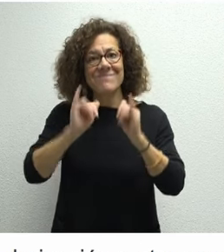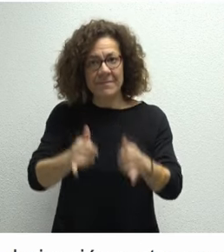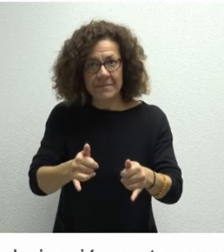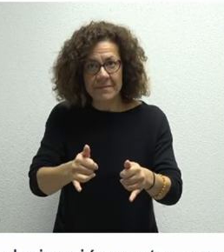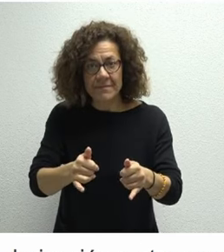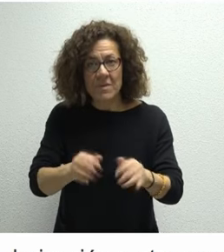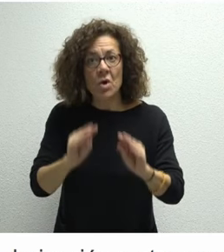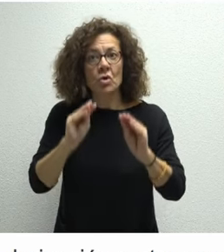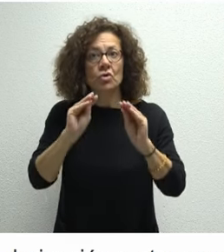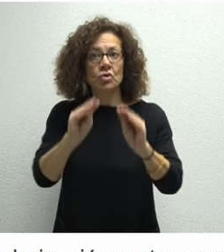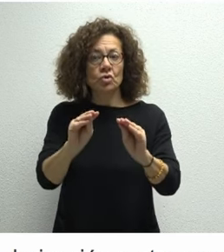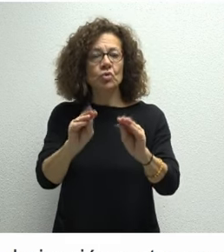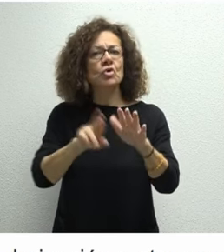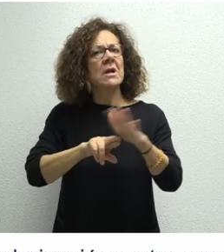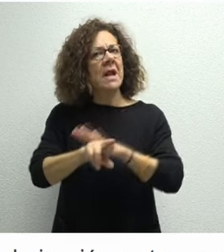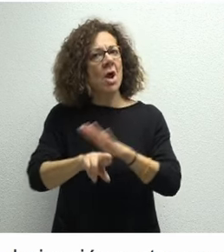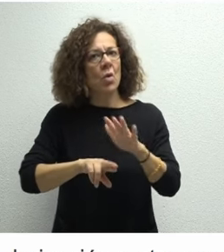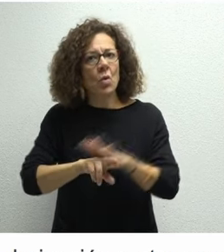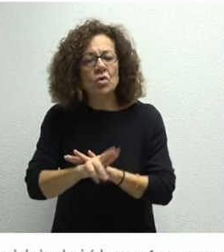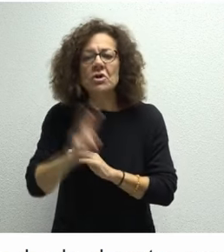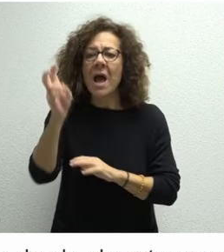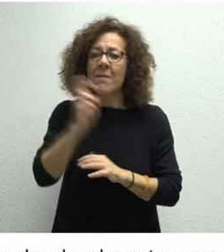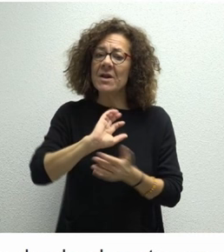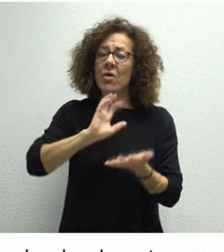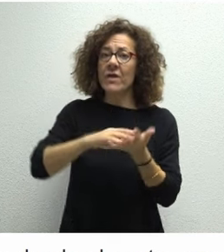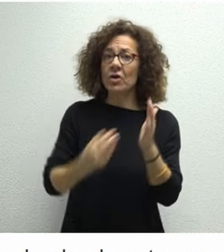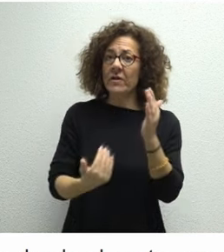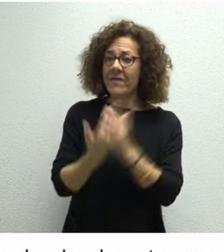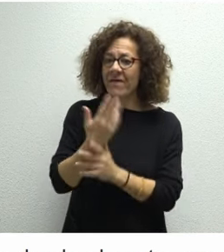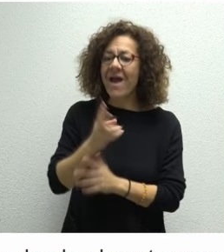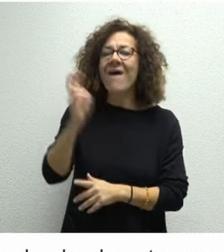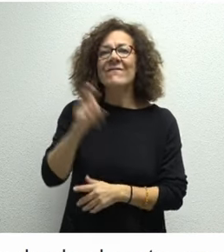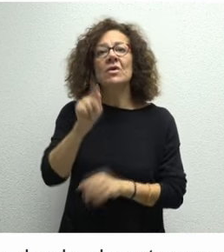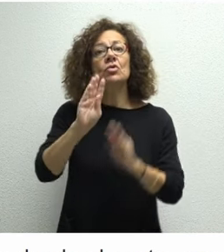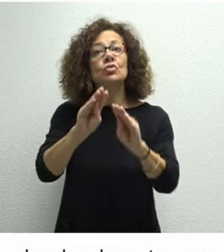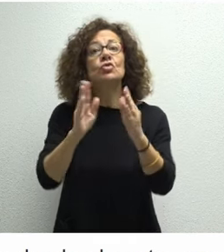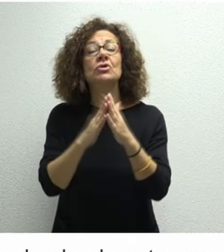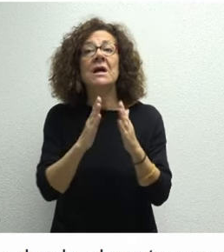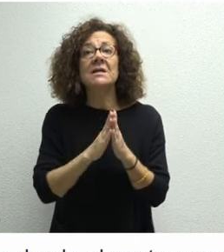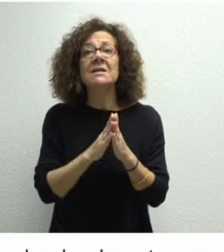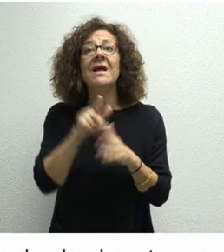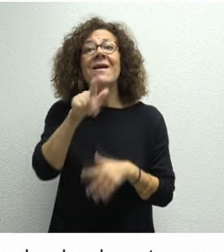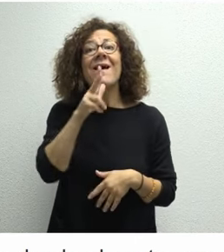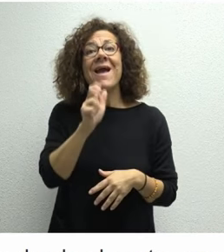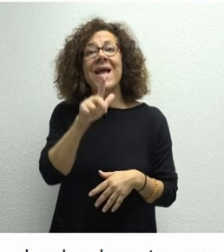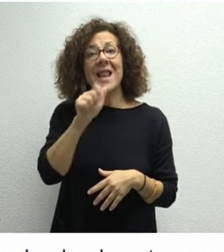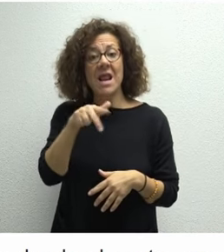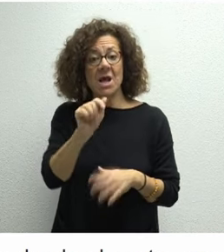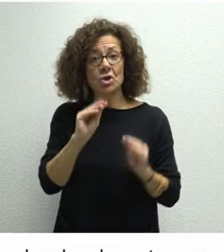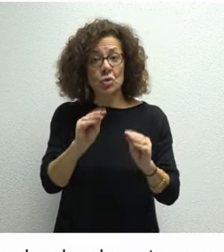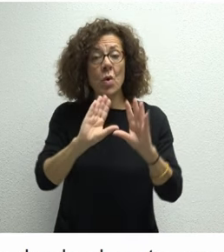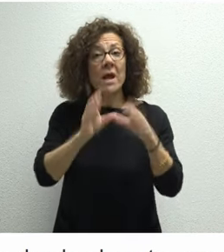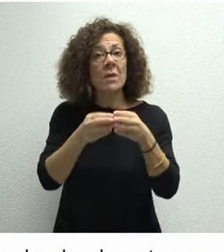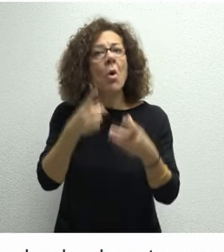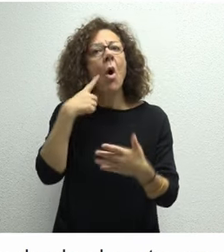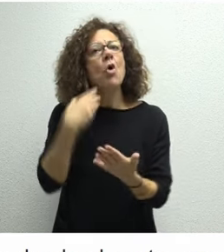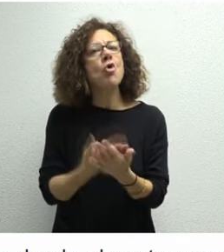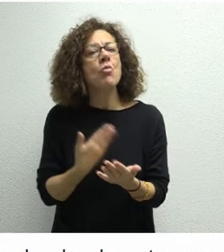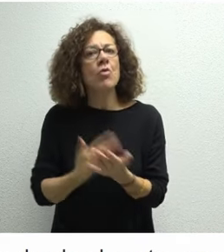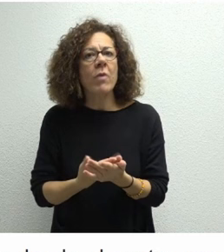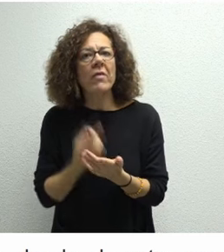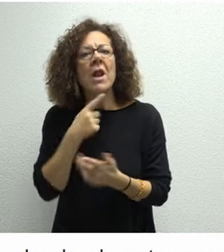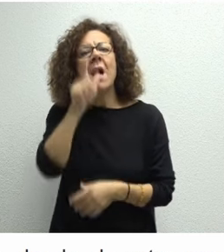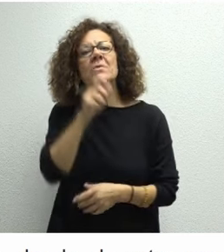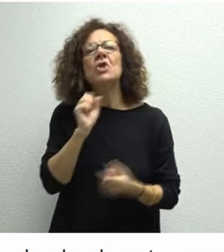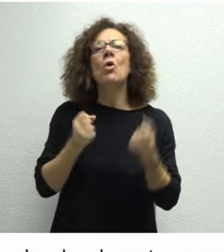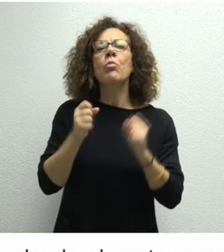a sus propios recursos han venido al centro de día han venido a sus viviendas y Elena y su equipo han podido comprobar Pues cómo se comporta la